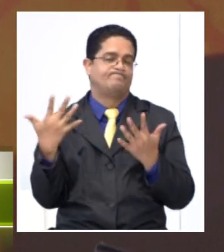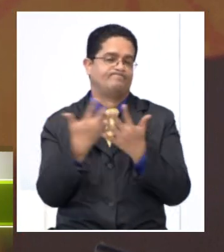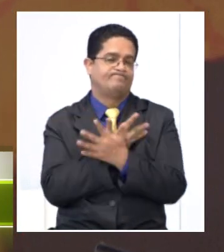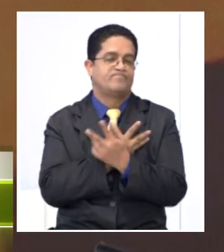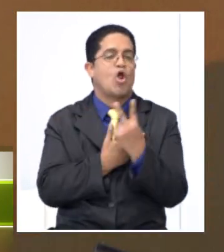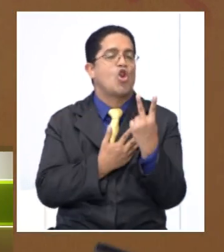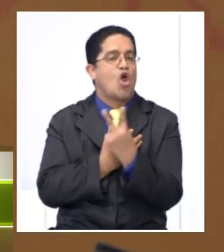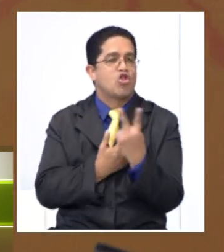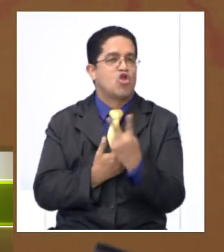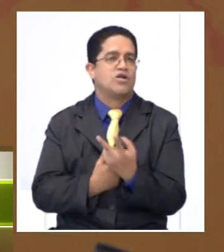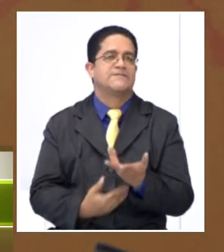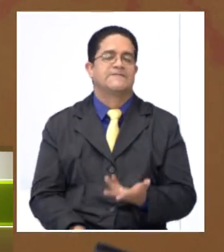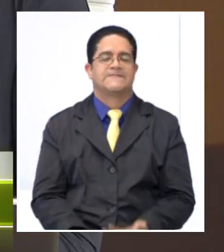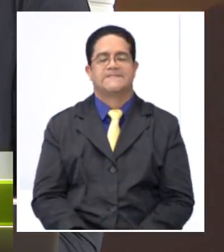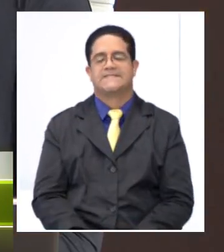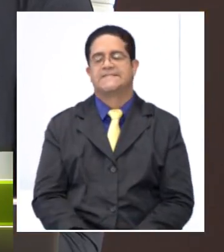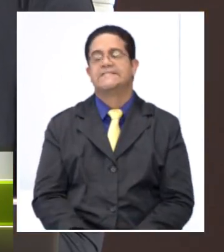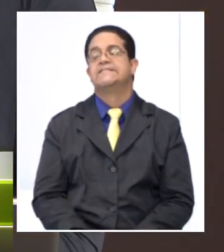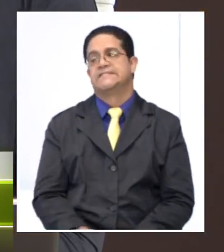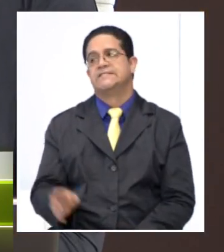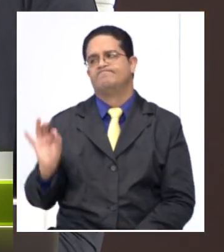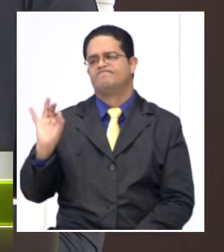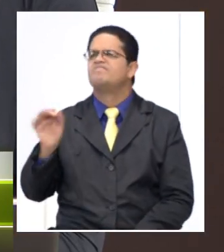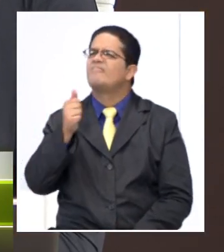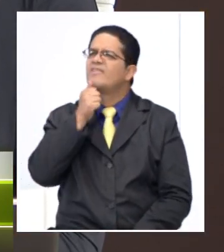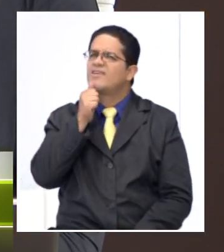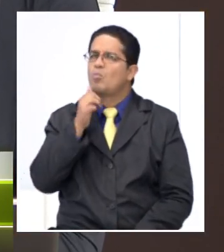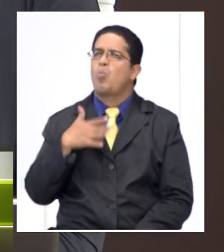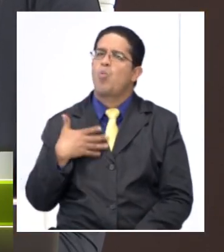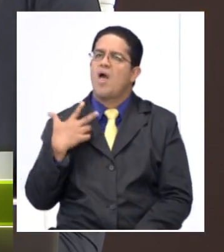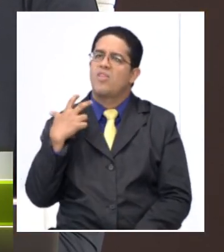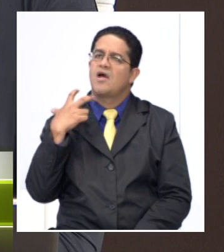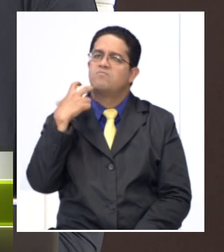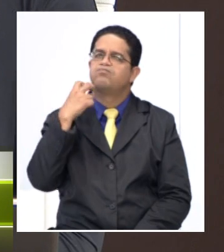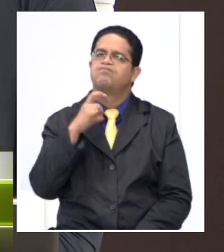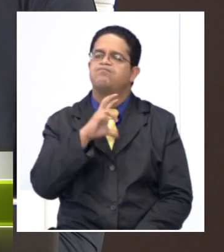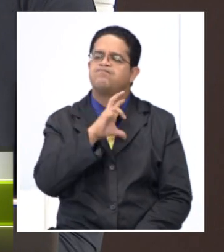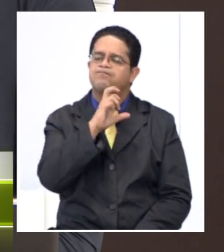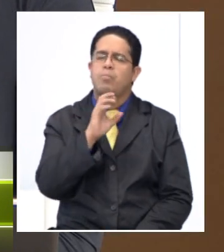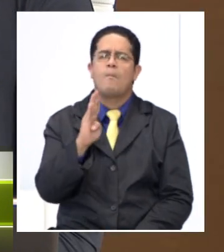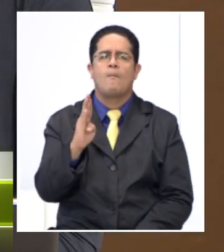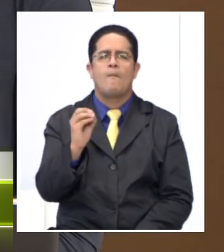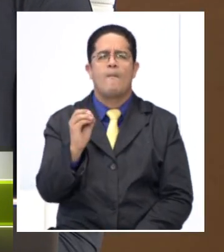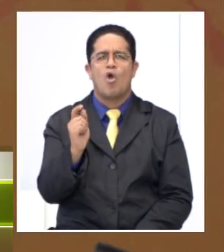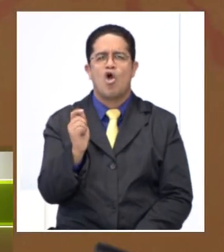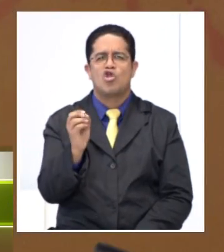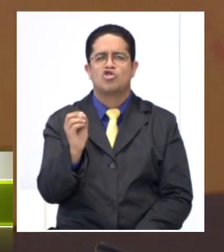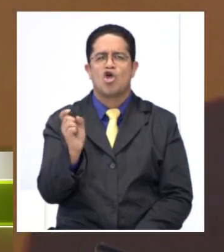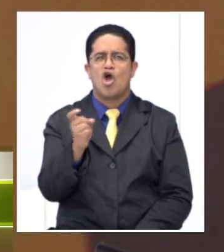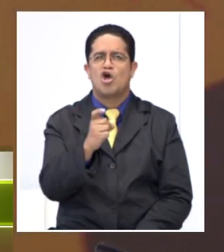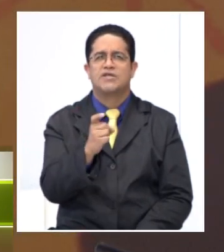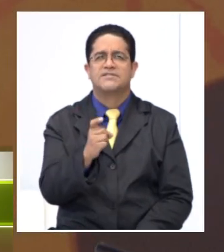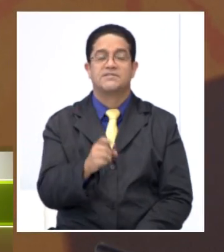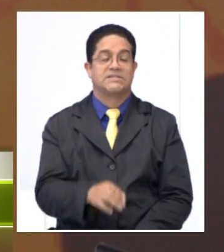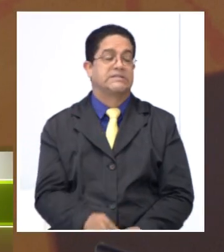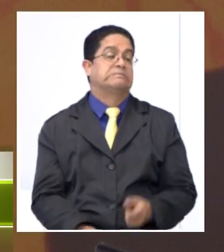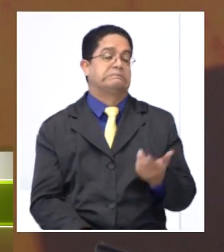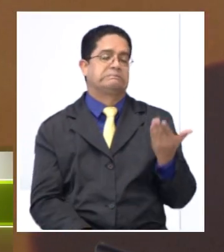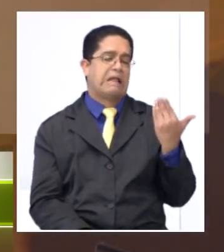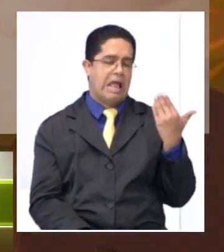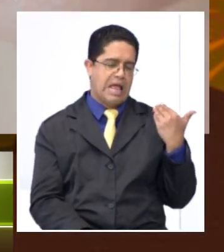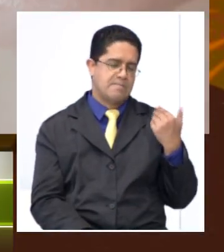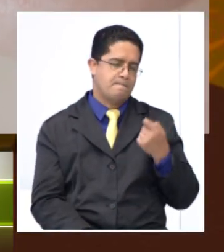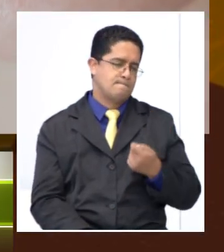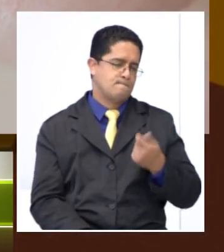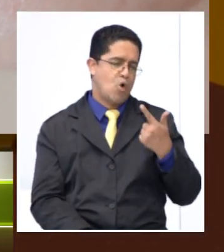ambos procedimientos. Por supuesto. ¿Quiénes son candidatos para utilizar la toxina botulínica? Bueno, recientemente en una